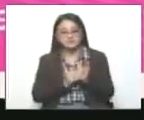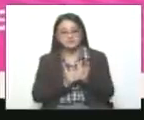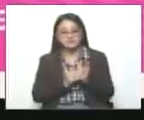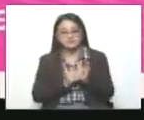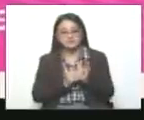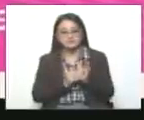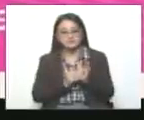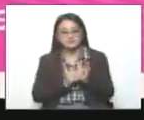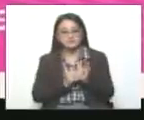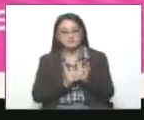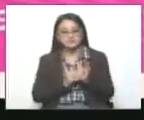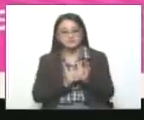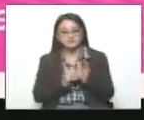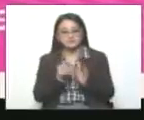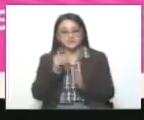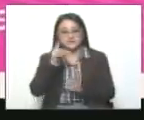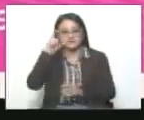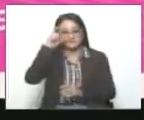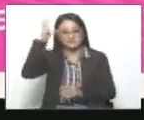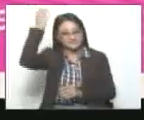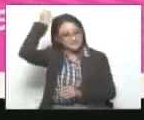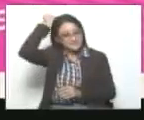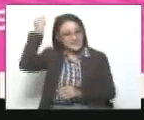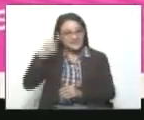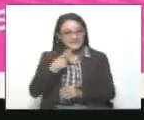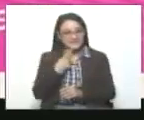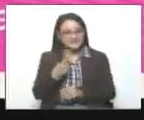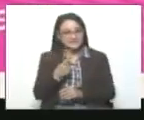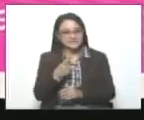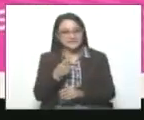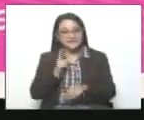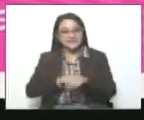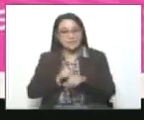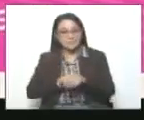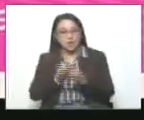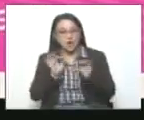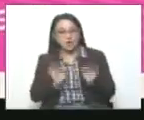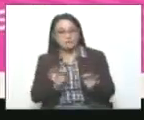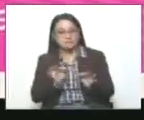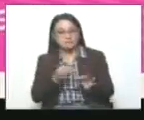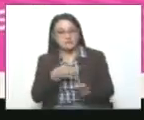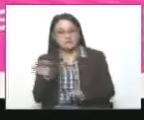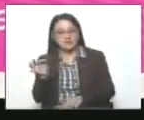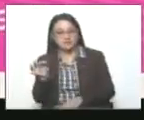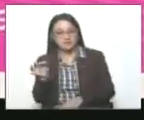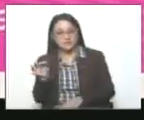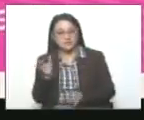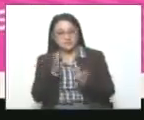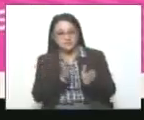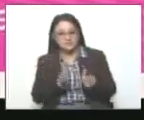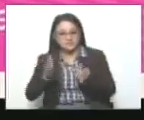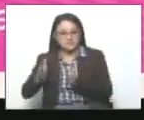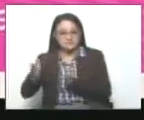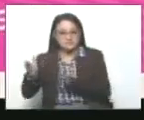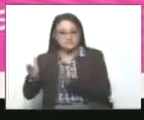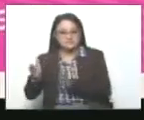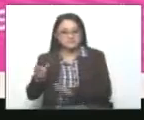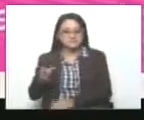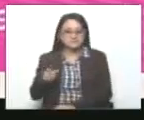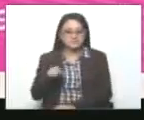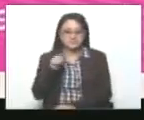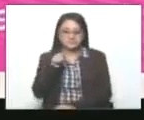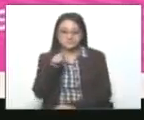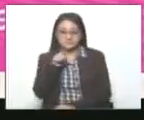correcto, dice Alfred Nazaret. Ah, en el inning correcto y en el tiempo correcto. ¿Verdad? Tú puedes tener